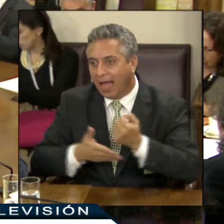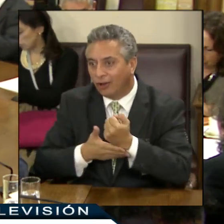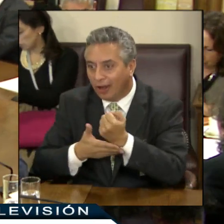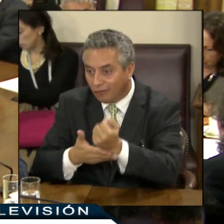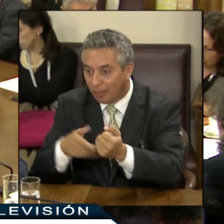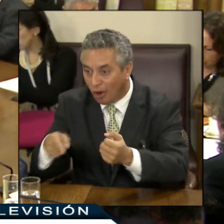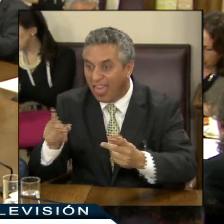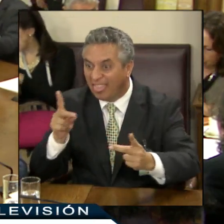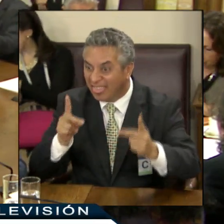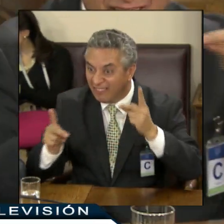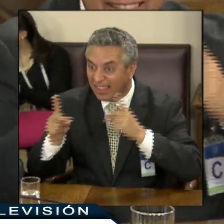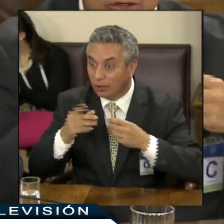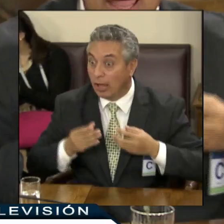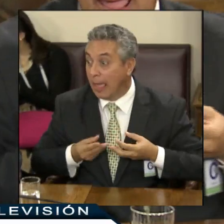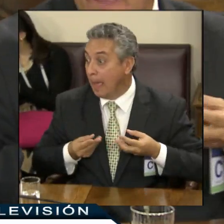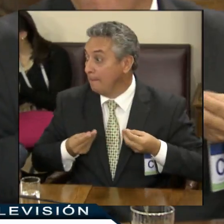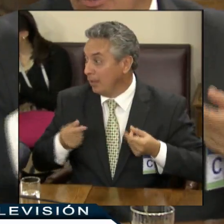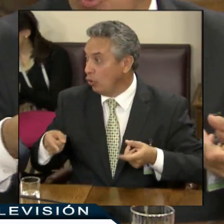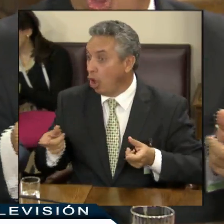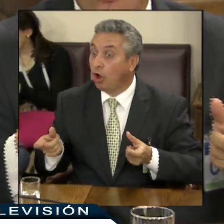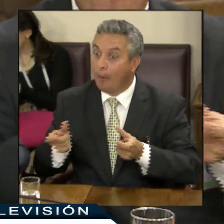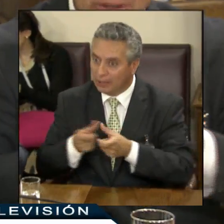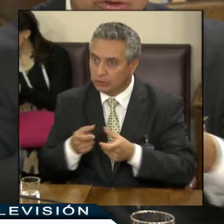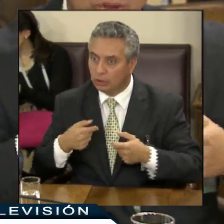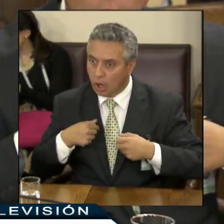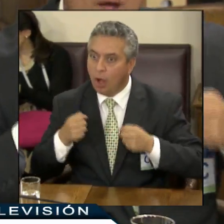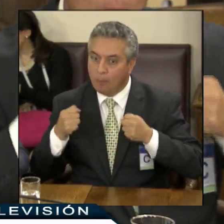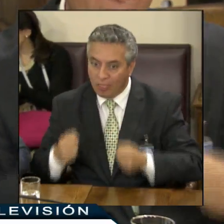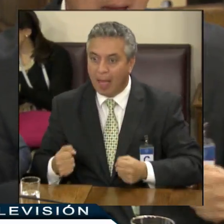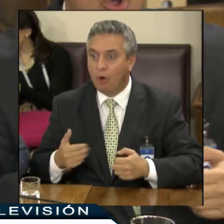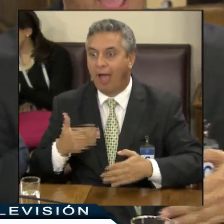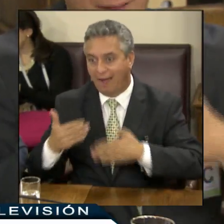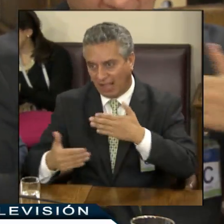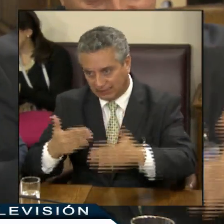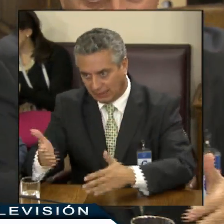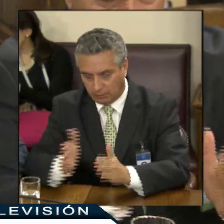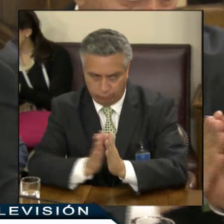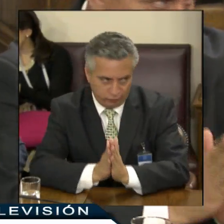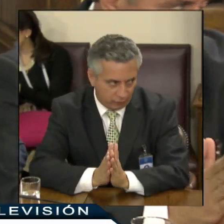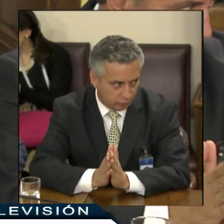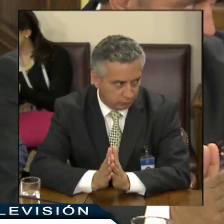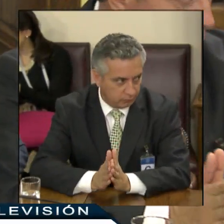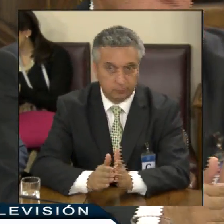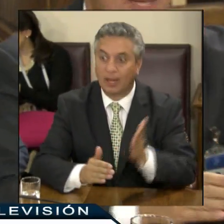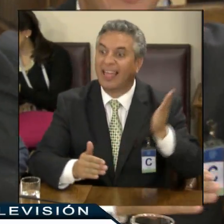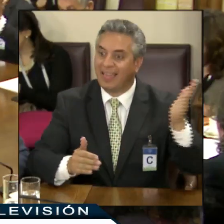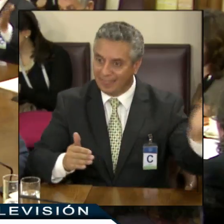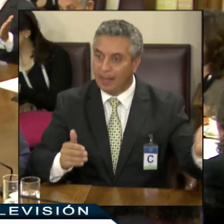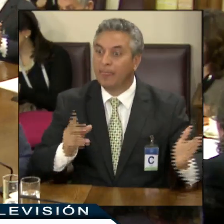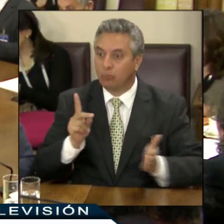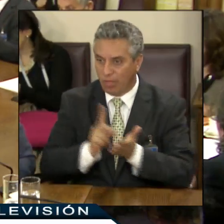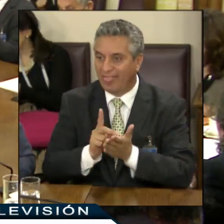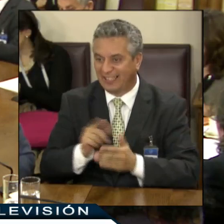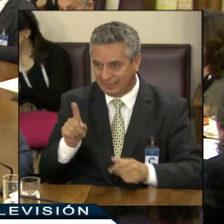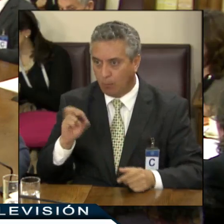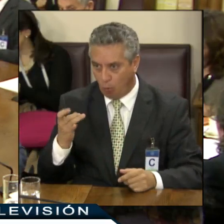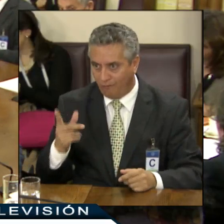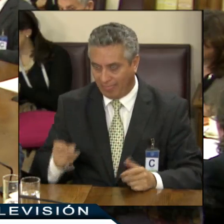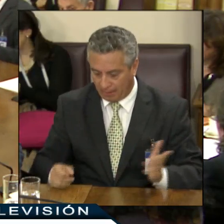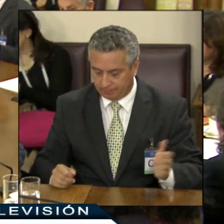con el debate del espíritu que hemos tenido siempre la comisión y podamos avanzar por favor presidente yo